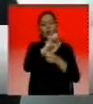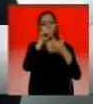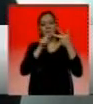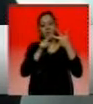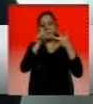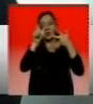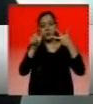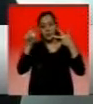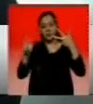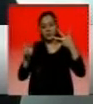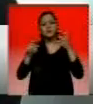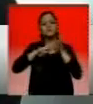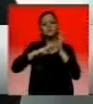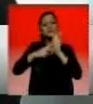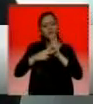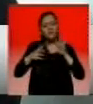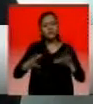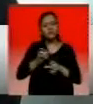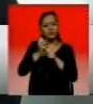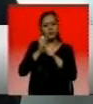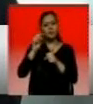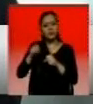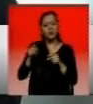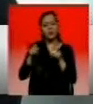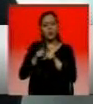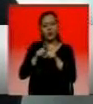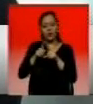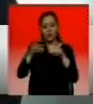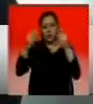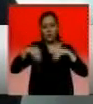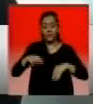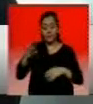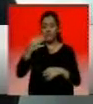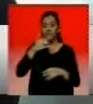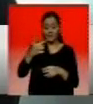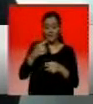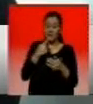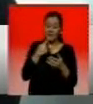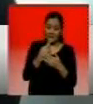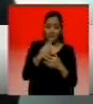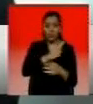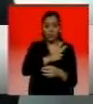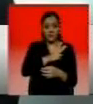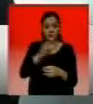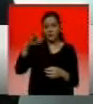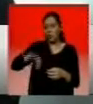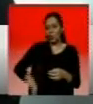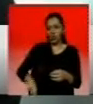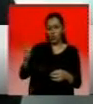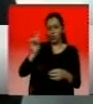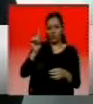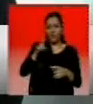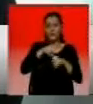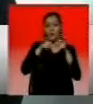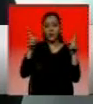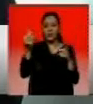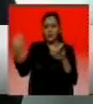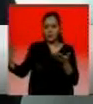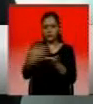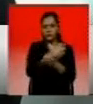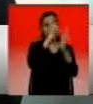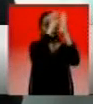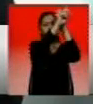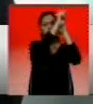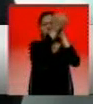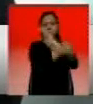que desnaturalizarían su carácter de sin fin de lucro a las entidades de educación superior. Y esos beneficios, de manera directa